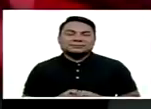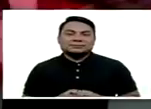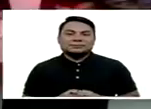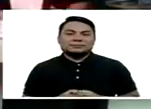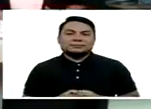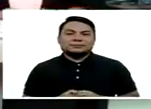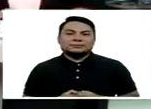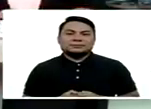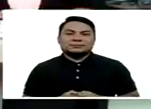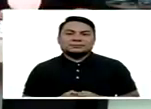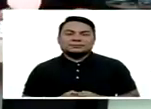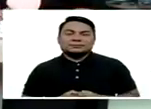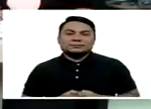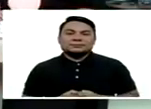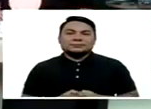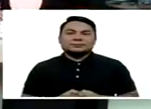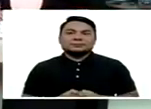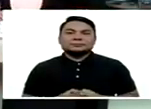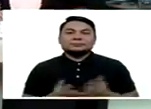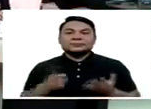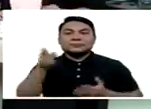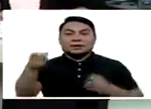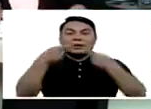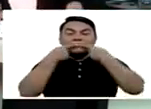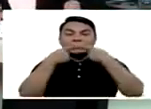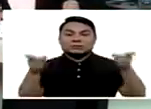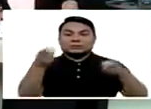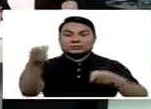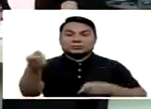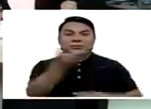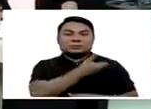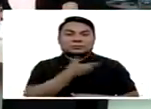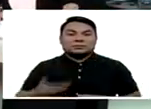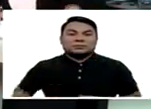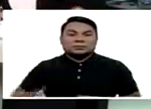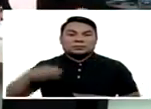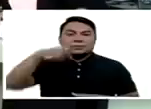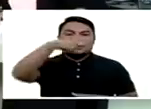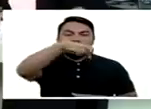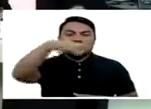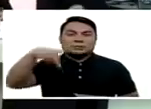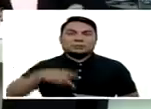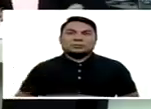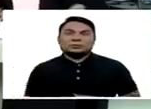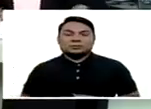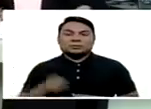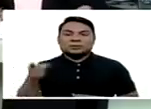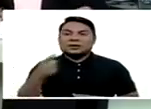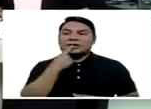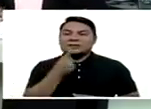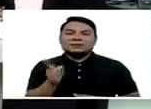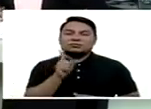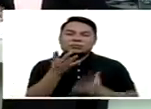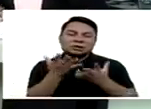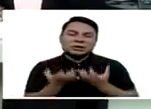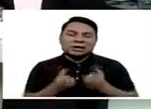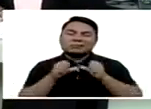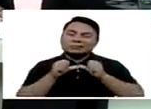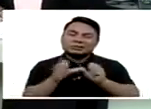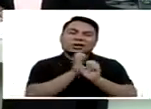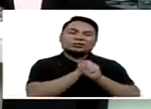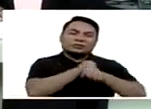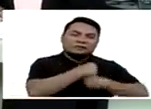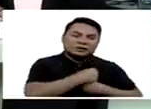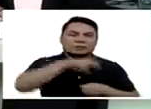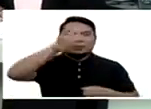Muy bien, ha sido el mensaje a la nación del presidente Pedro Pablo Kuczynski. No quiero que se siga sufriendo con la incertidumbre. Ha dicho, pienso que lo mejor